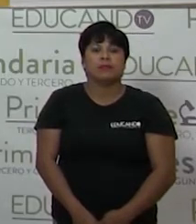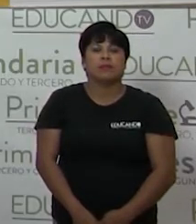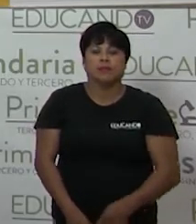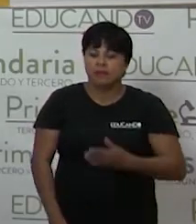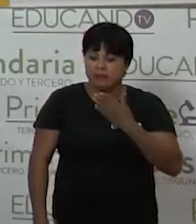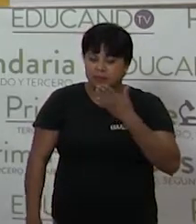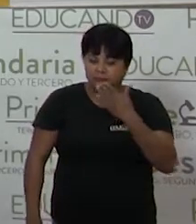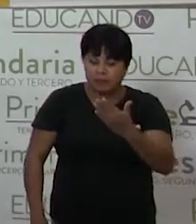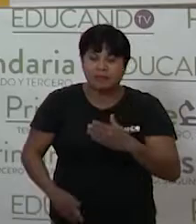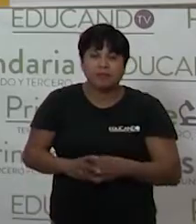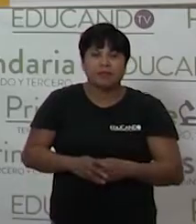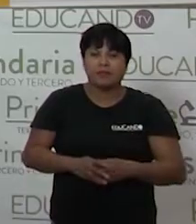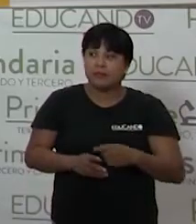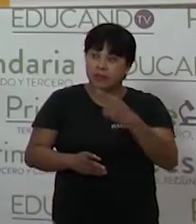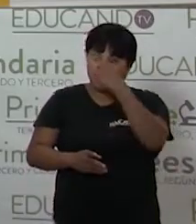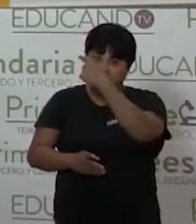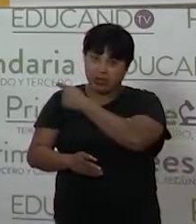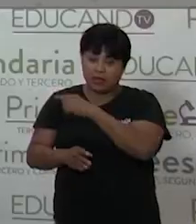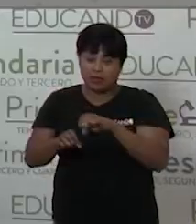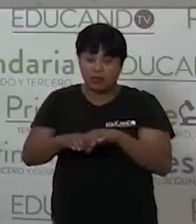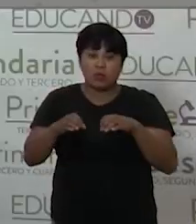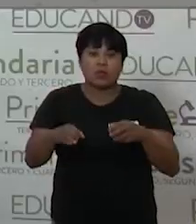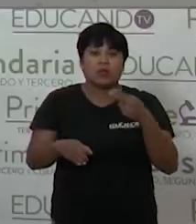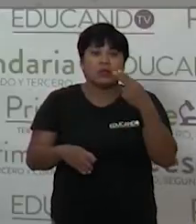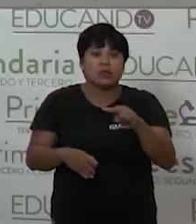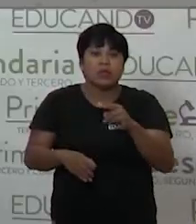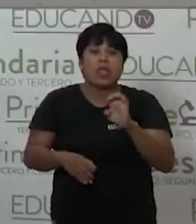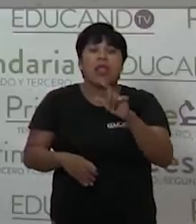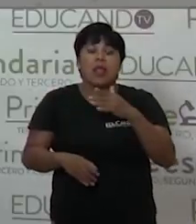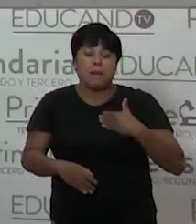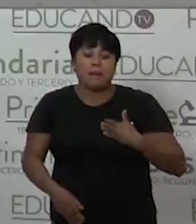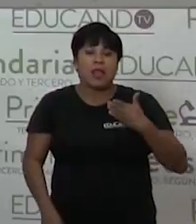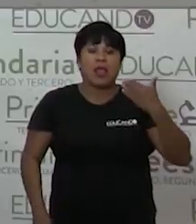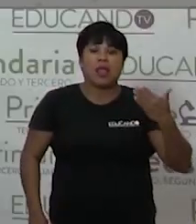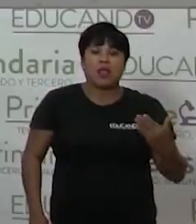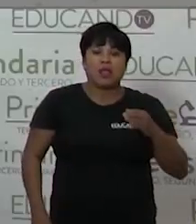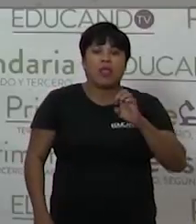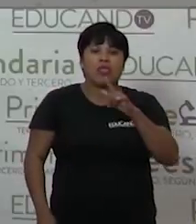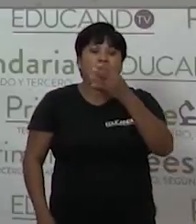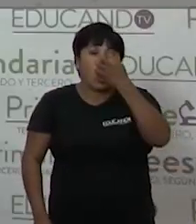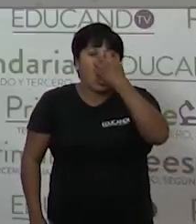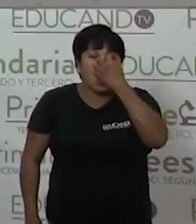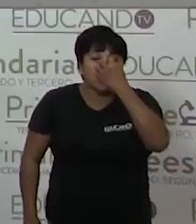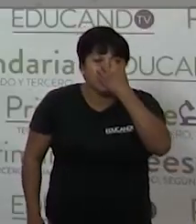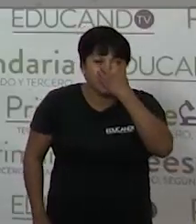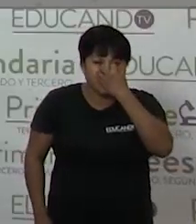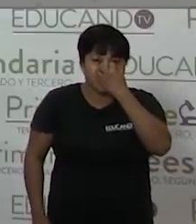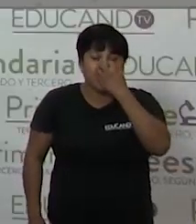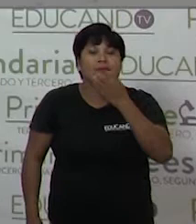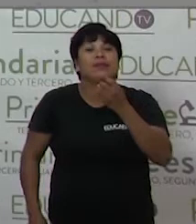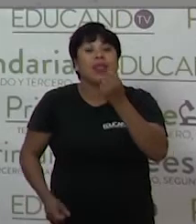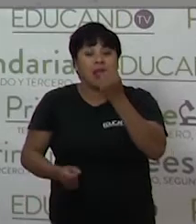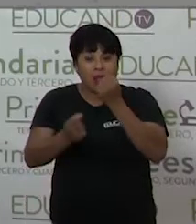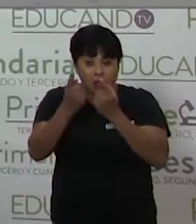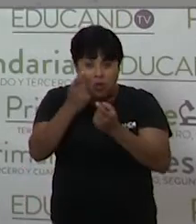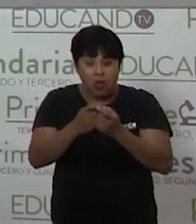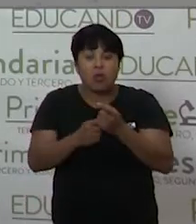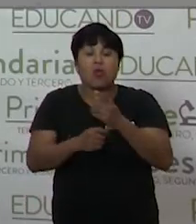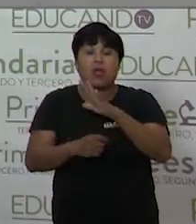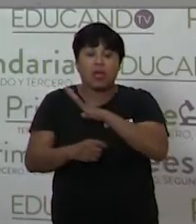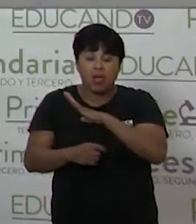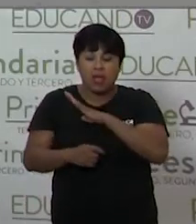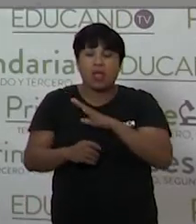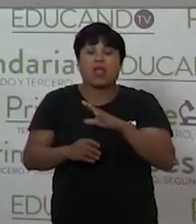bien este cuento se llama el milagro del es o algún cuento